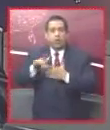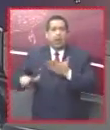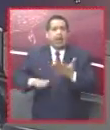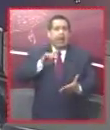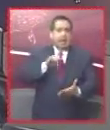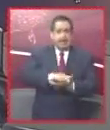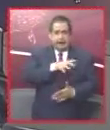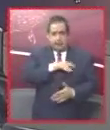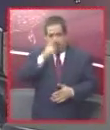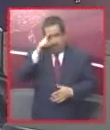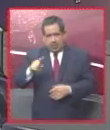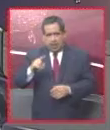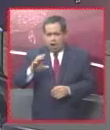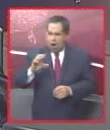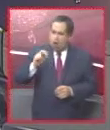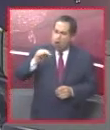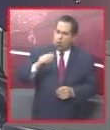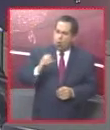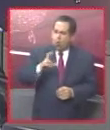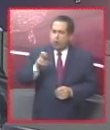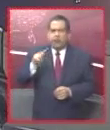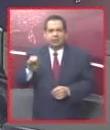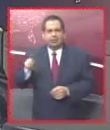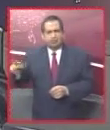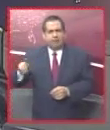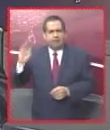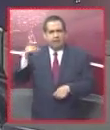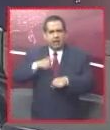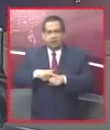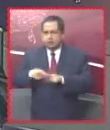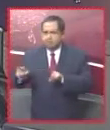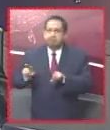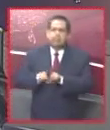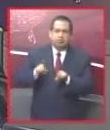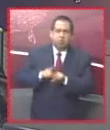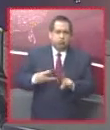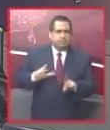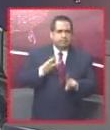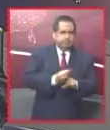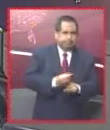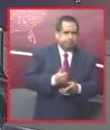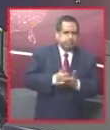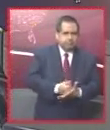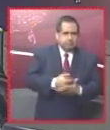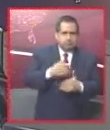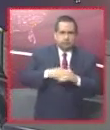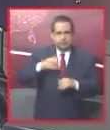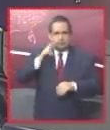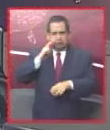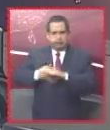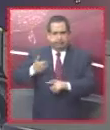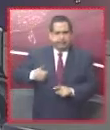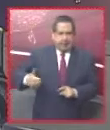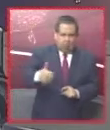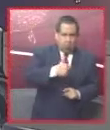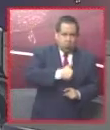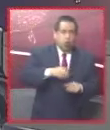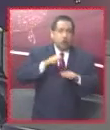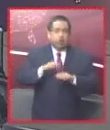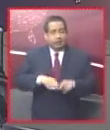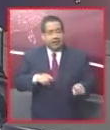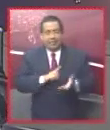ley general que establezca la concurrencia de la Federación, las entidades federativas y los municipios en el ámbito de sus respectivas competencias en